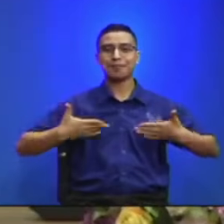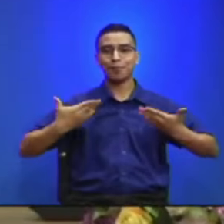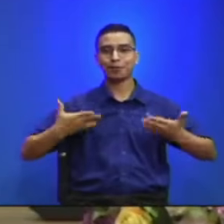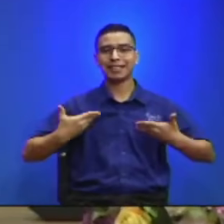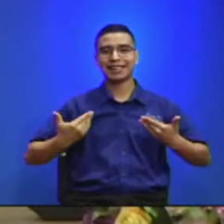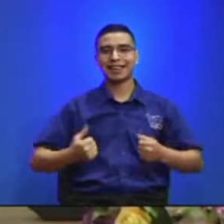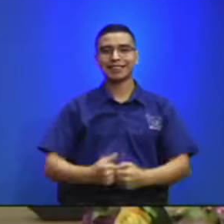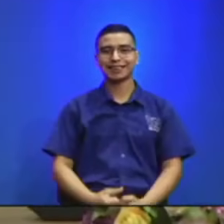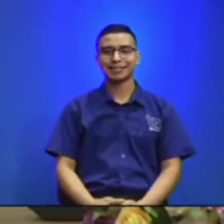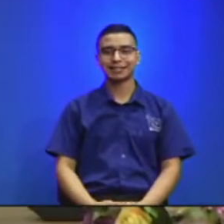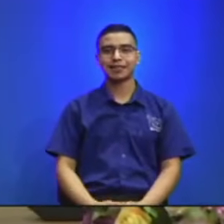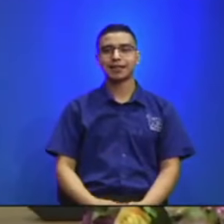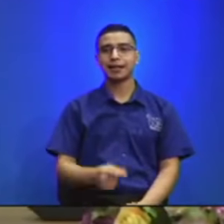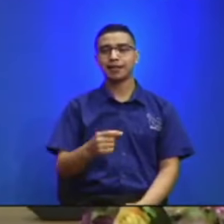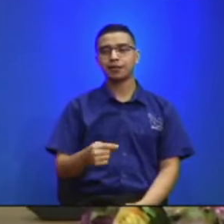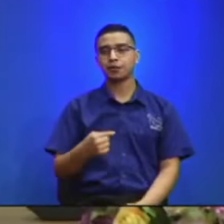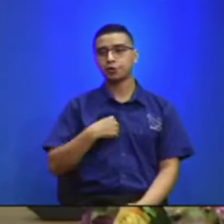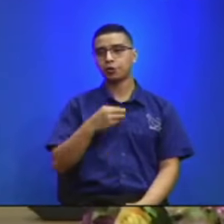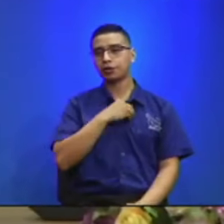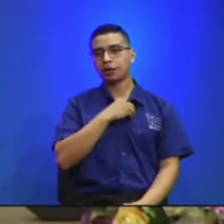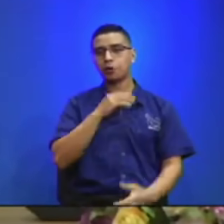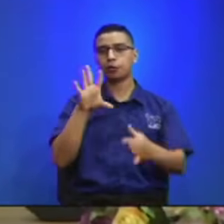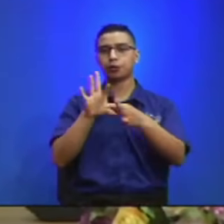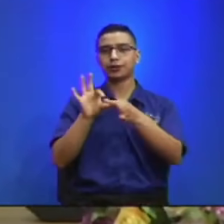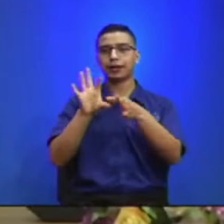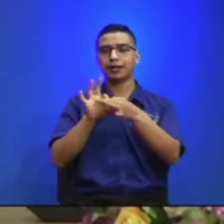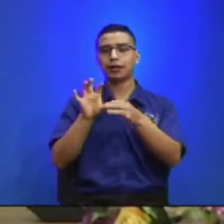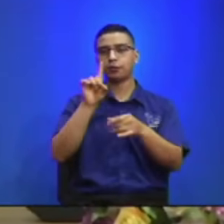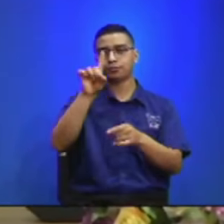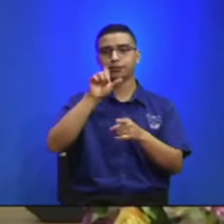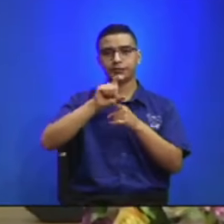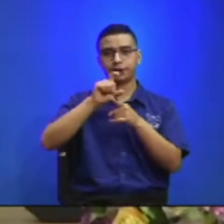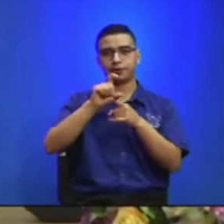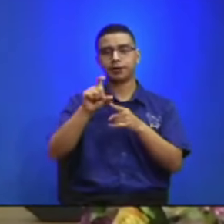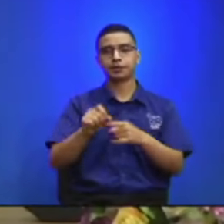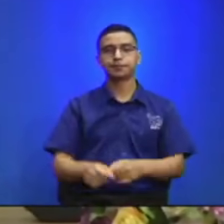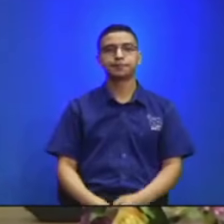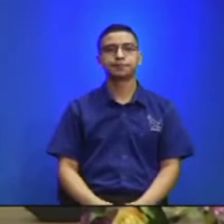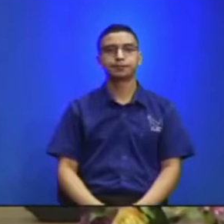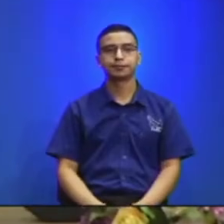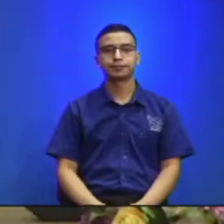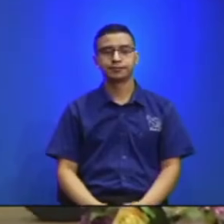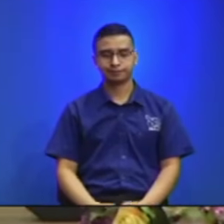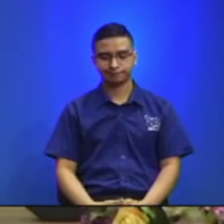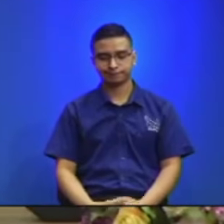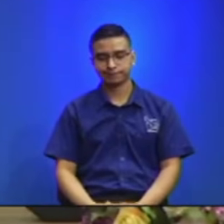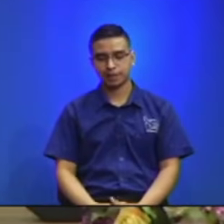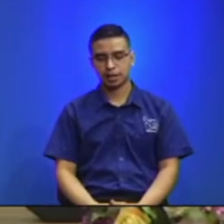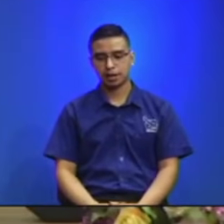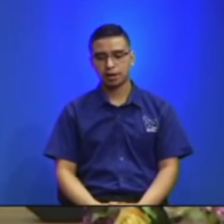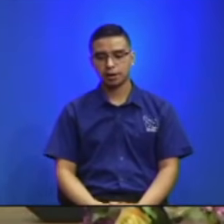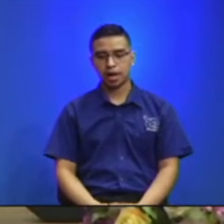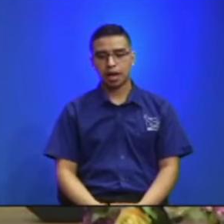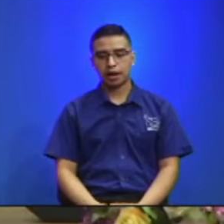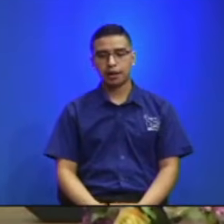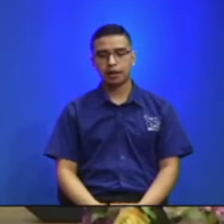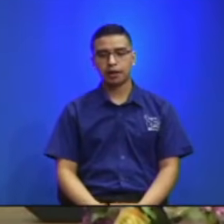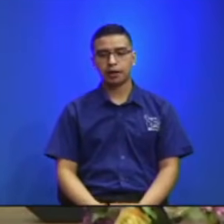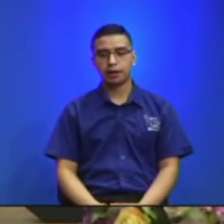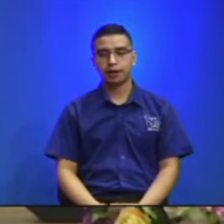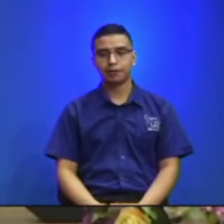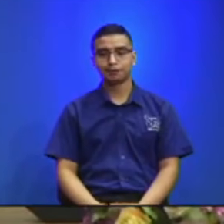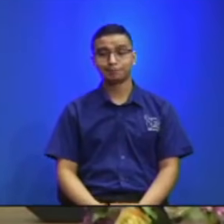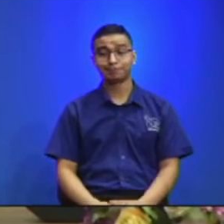no sé si usted pasó eso pero fíjese que yo sí lo pasé nos metieron en una